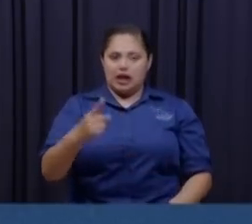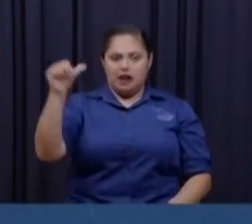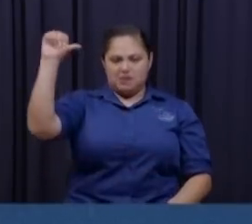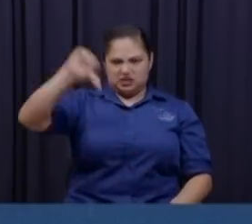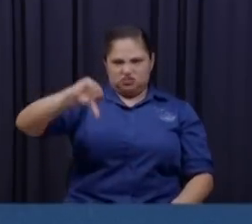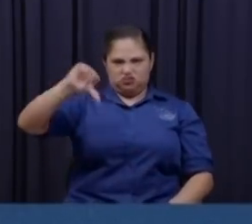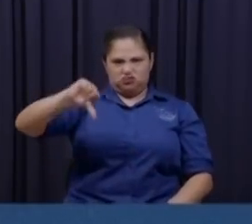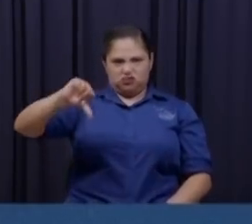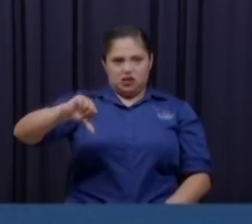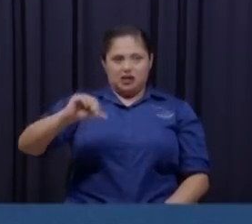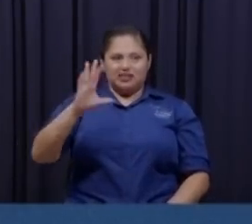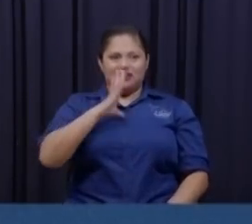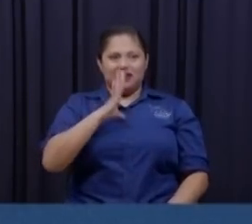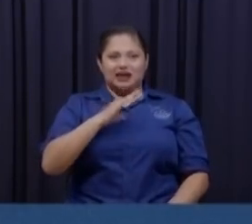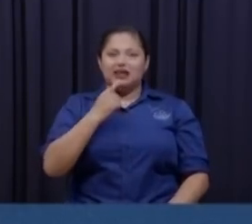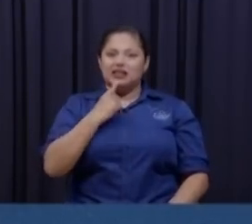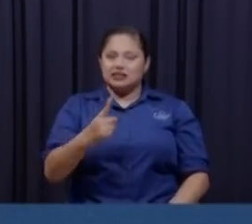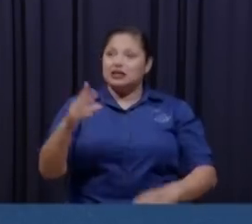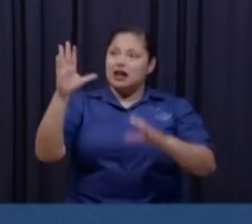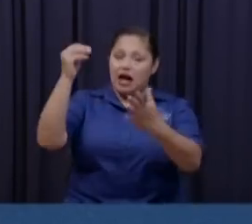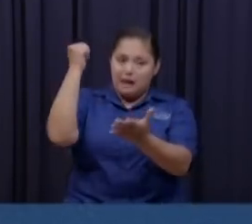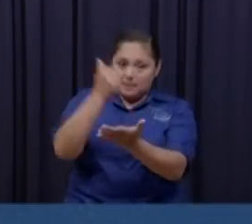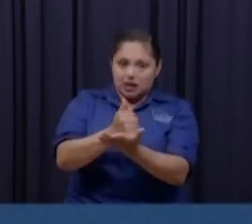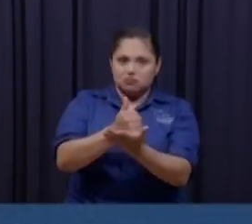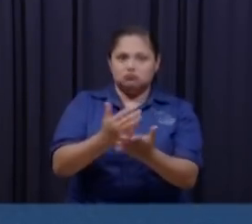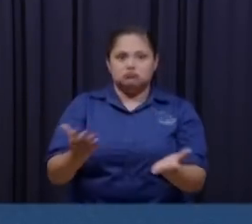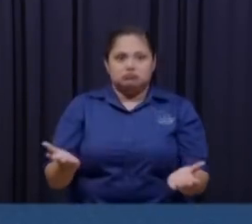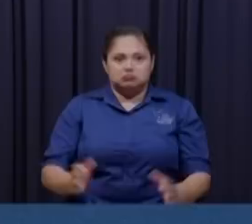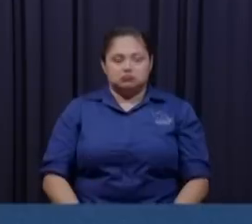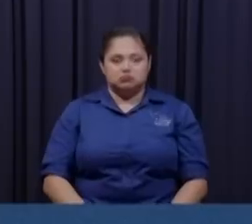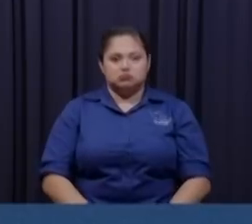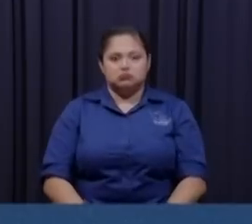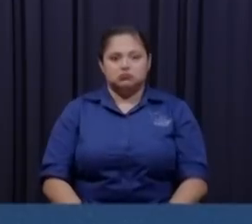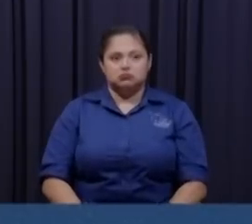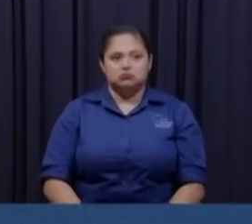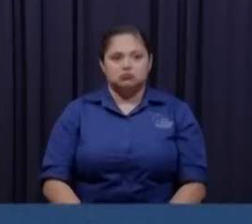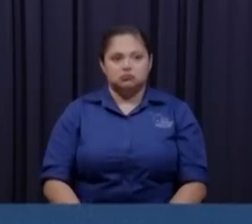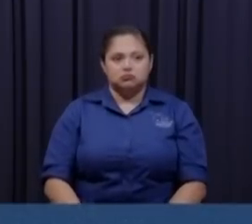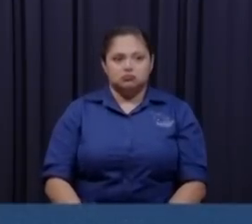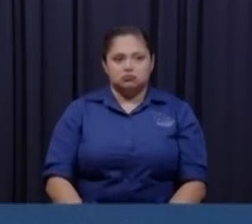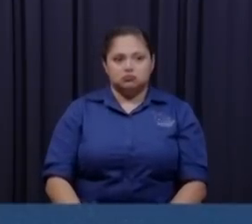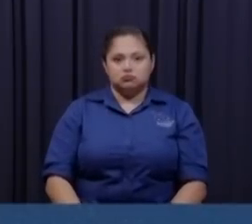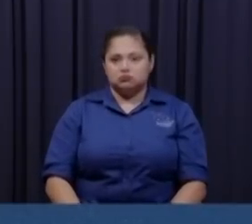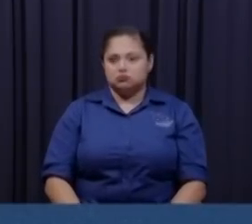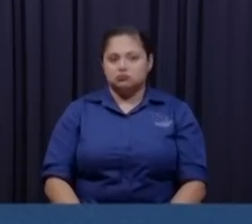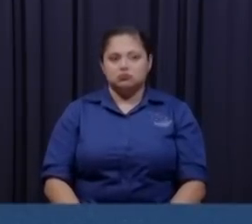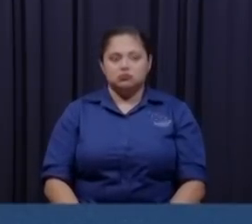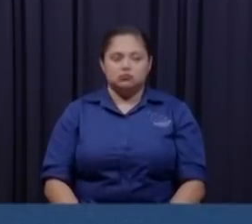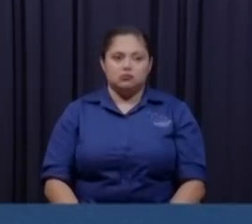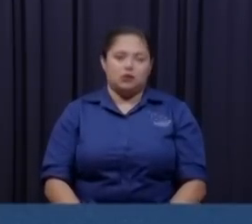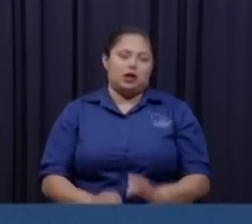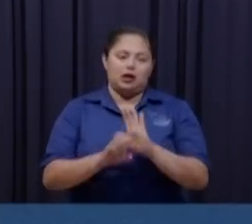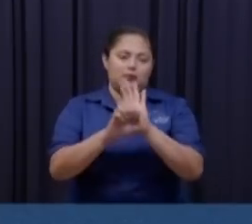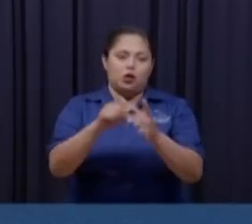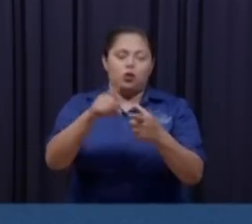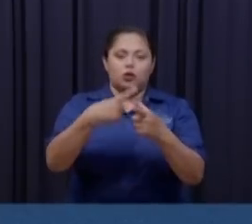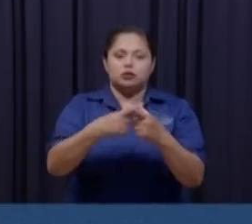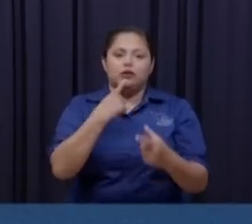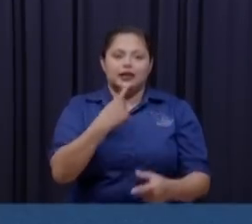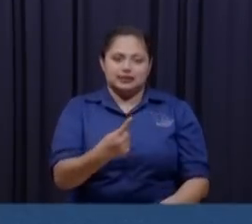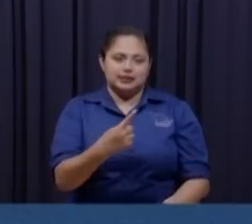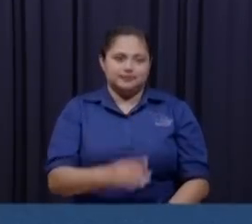maldiciones tenían que decir amén. digamos cuando se decía,